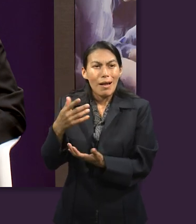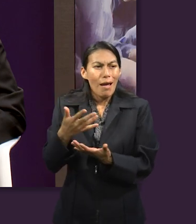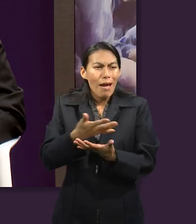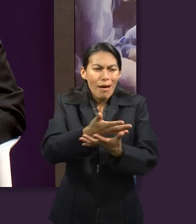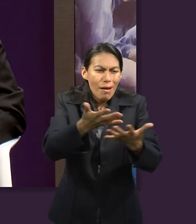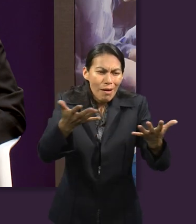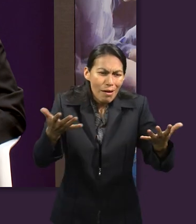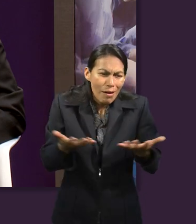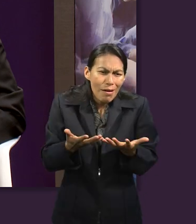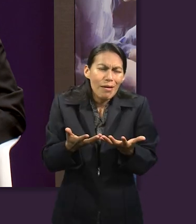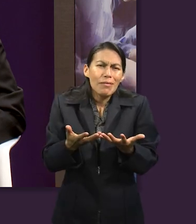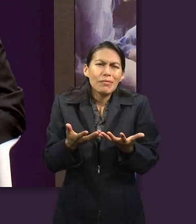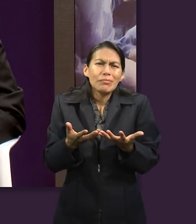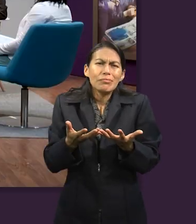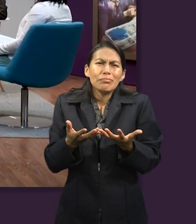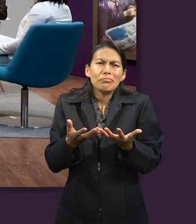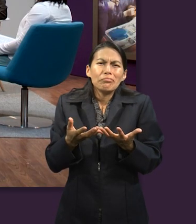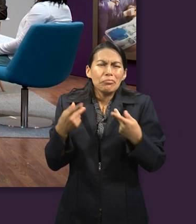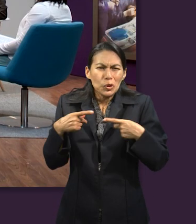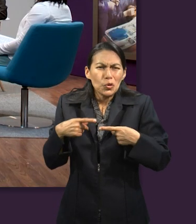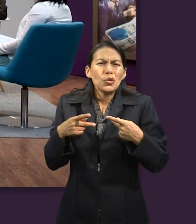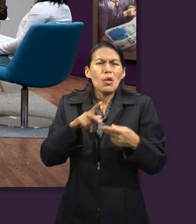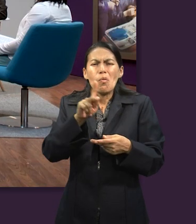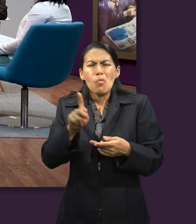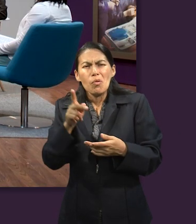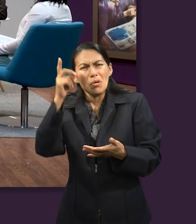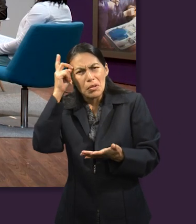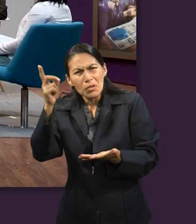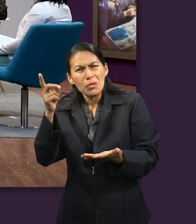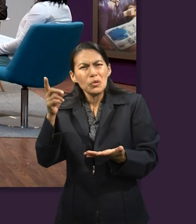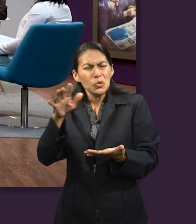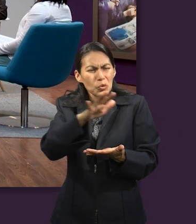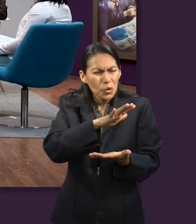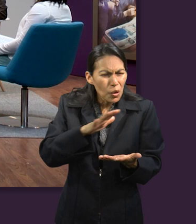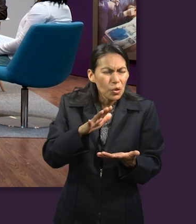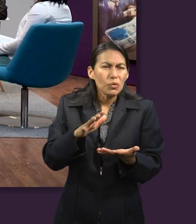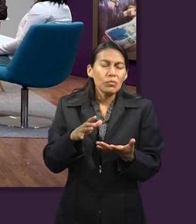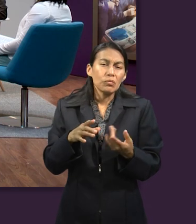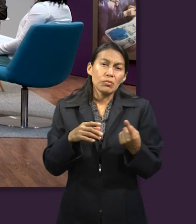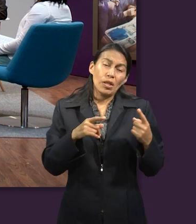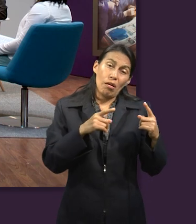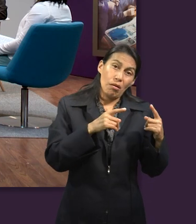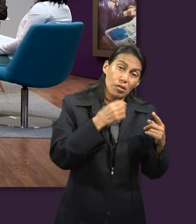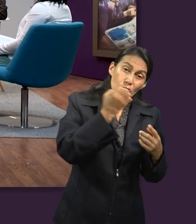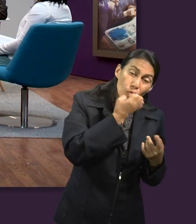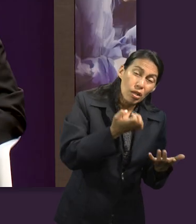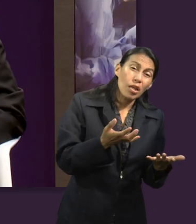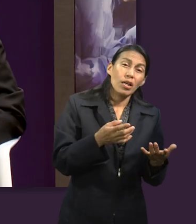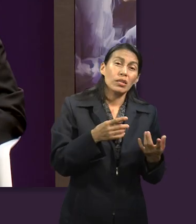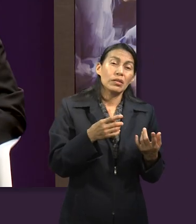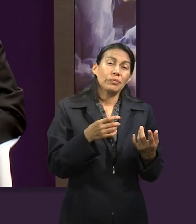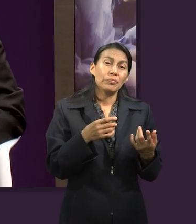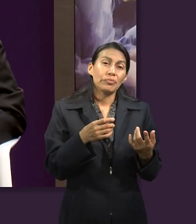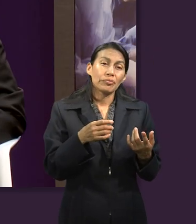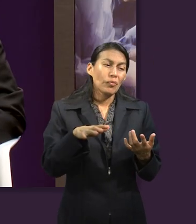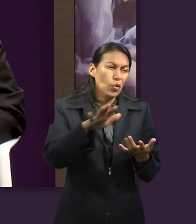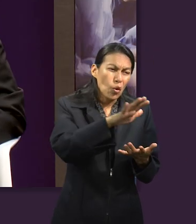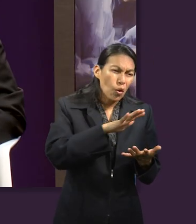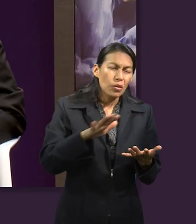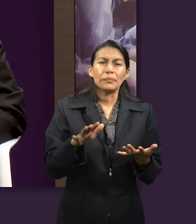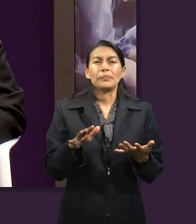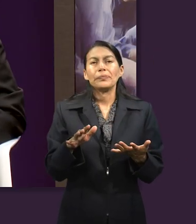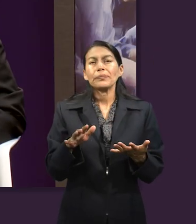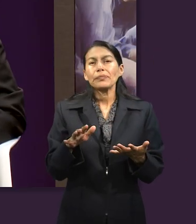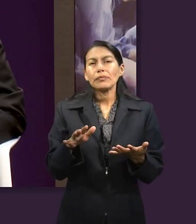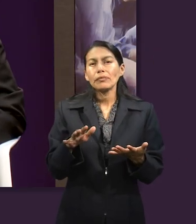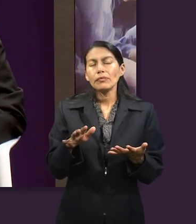pueblo de dios como personas también podríamos decir también nuestras instituciones